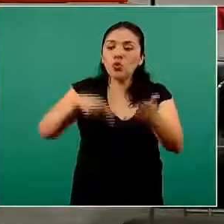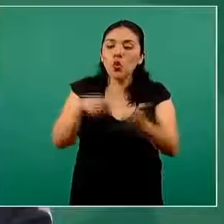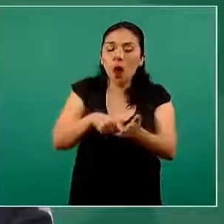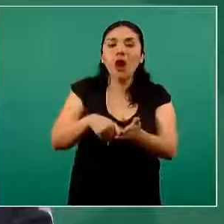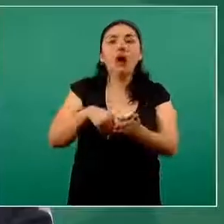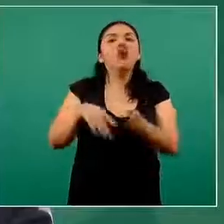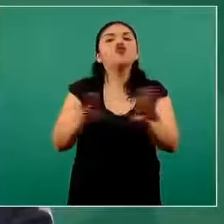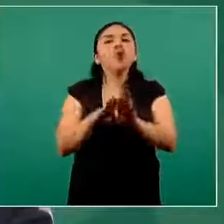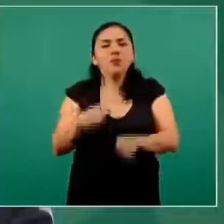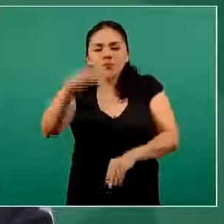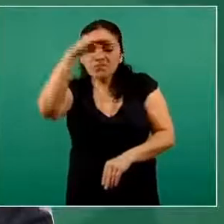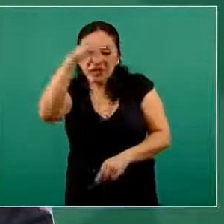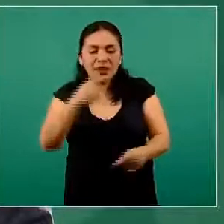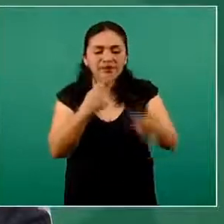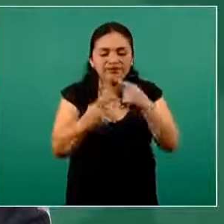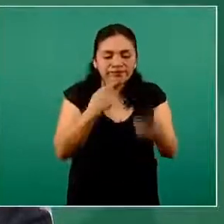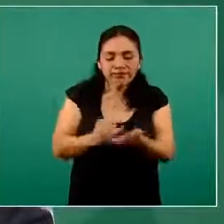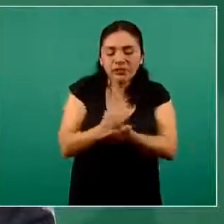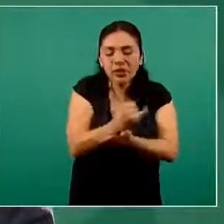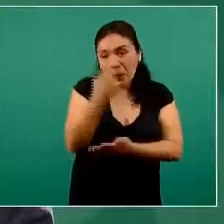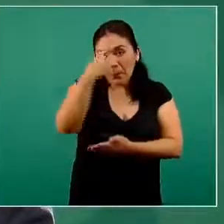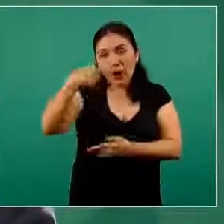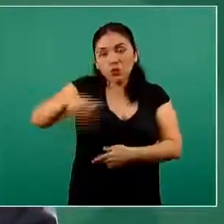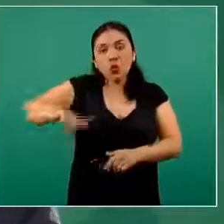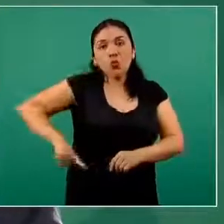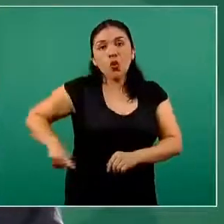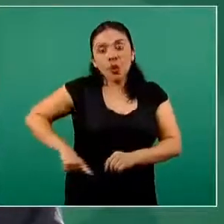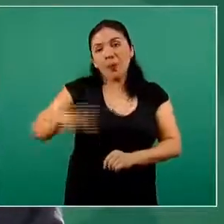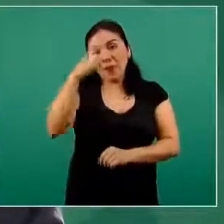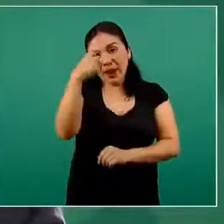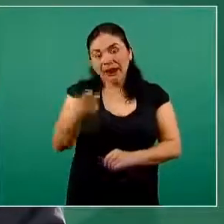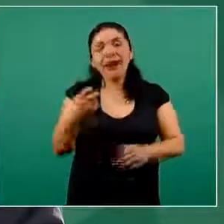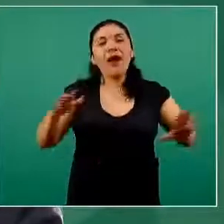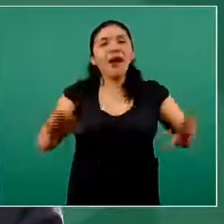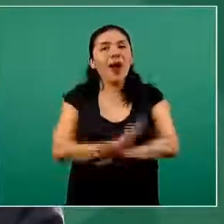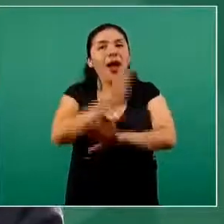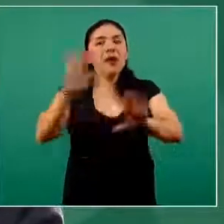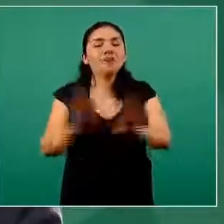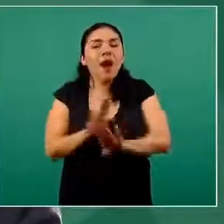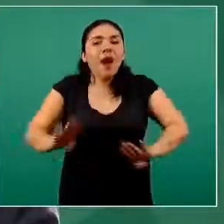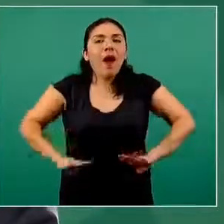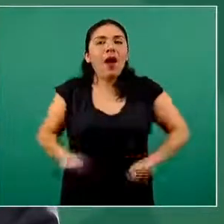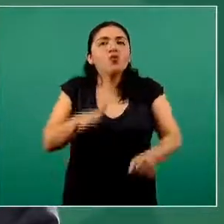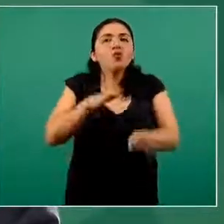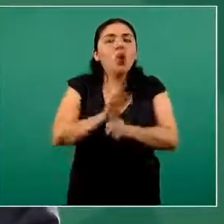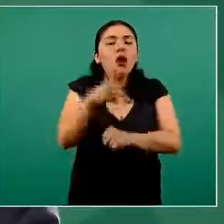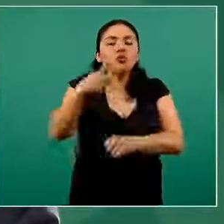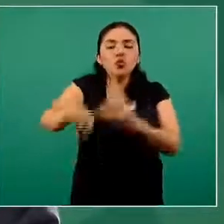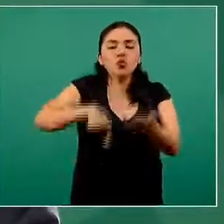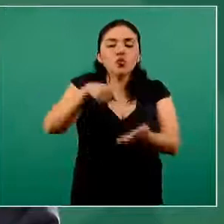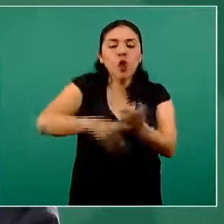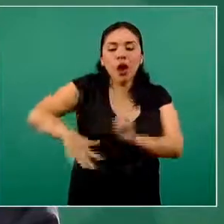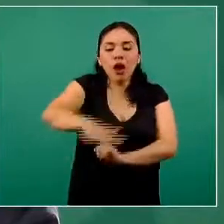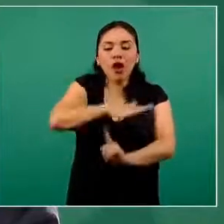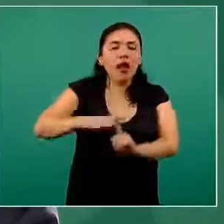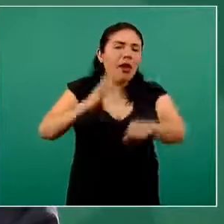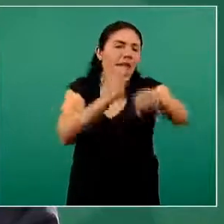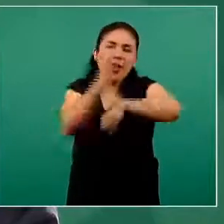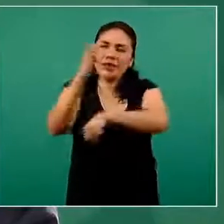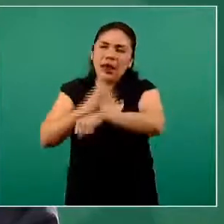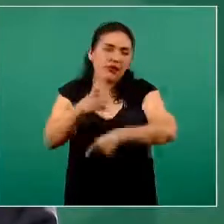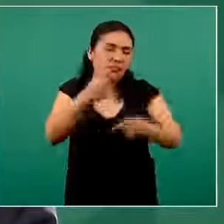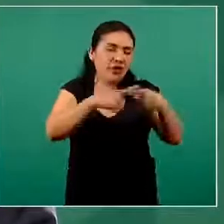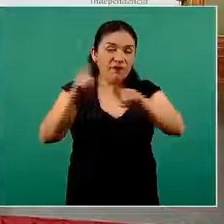decisiones que toman los gobiernos estatales para irse adaptando a las circunstancias específicas de cada entidad